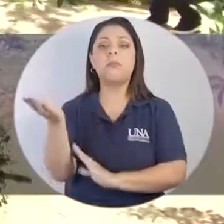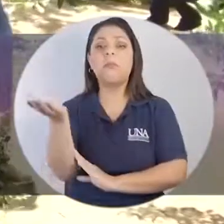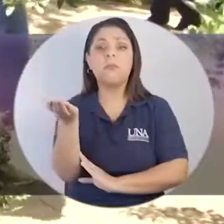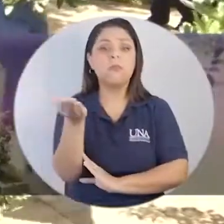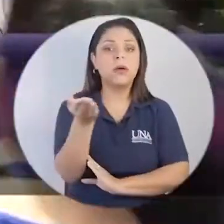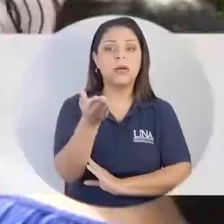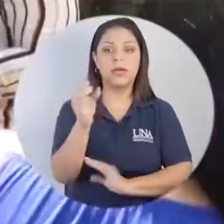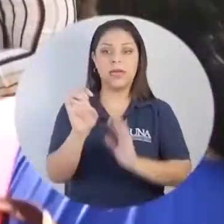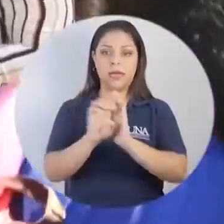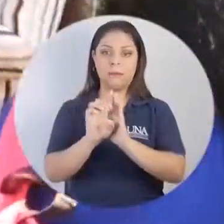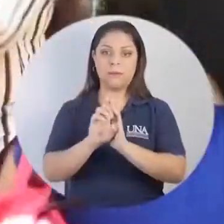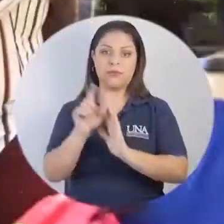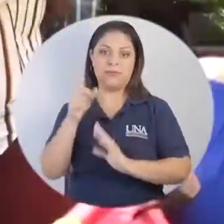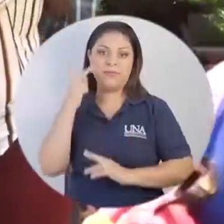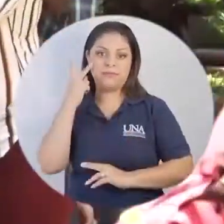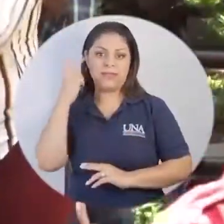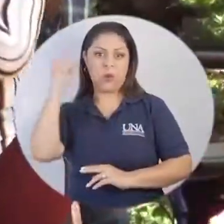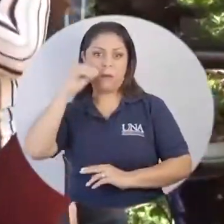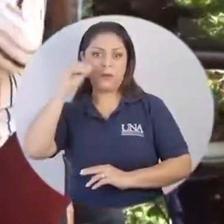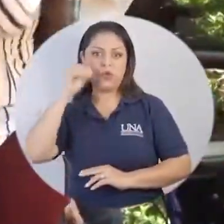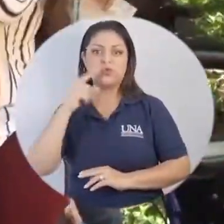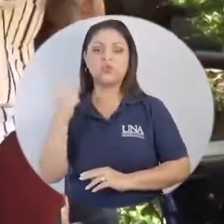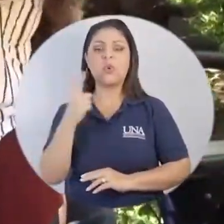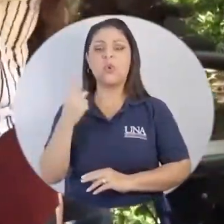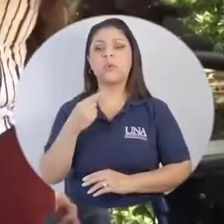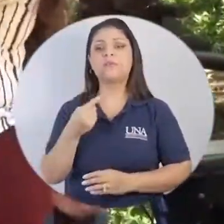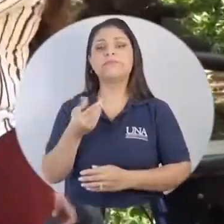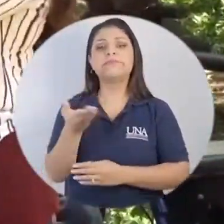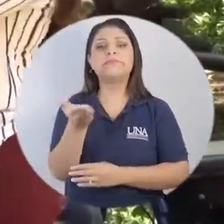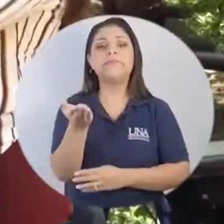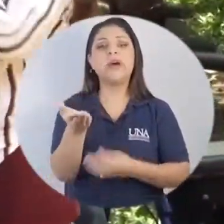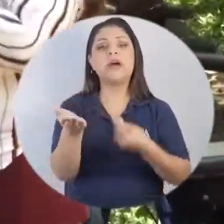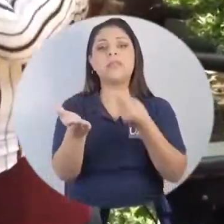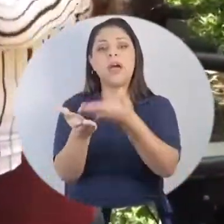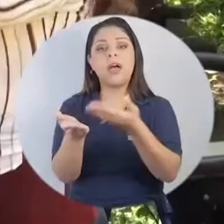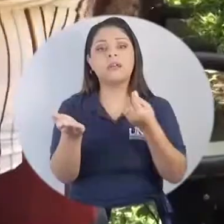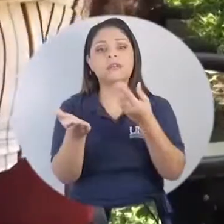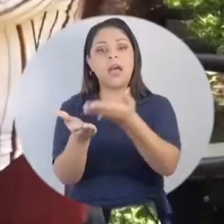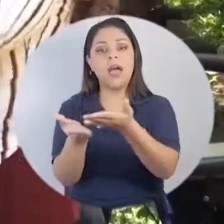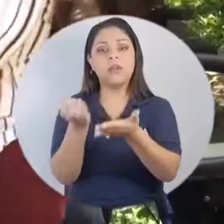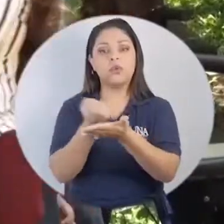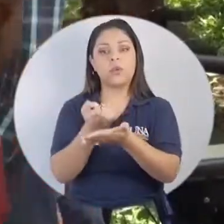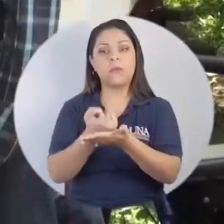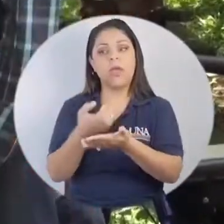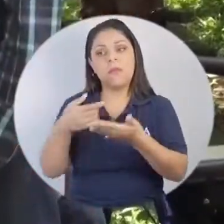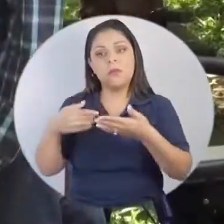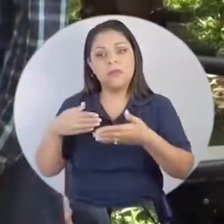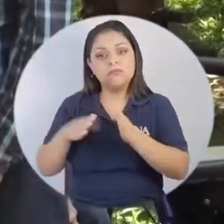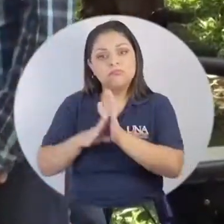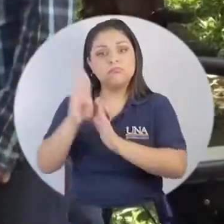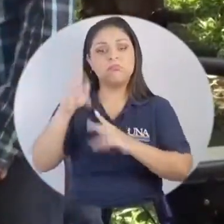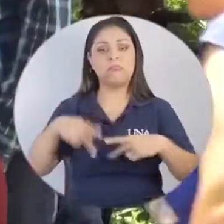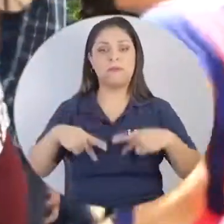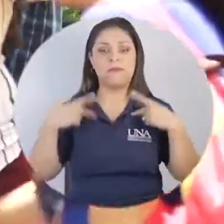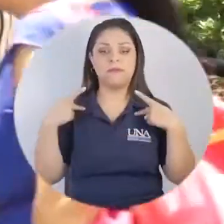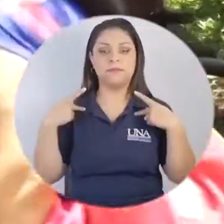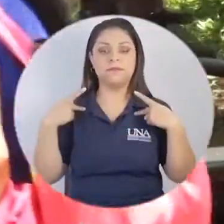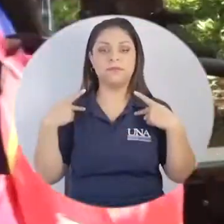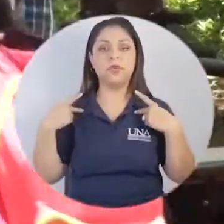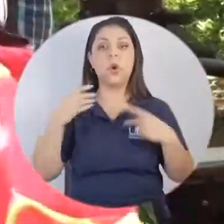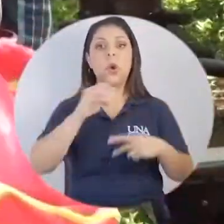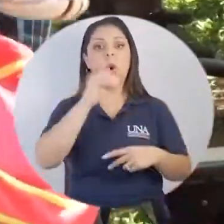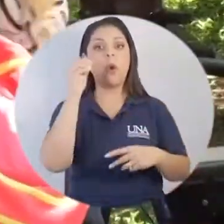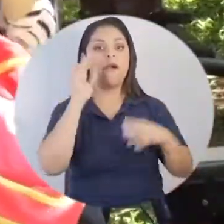como que lo único que necesitaban era darles apoyos económicos, ¿verdad?, para que lograran subsistir en algún momento. Por el enfoque